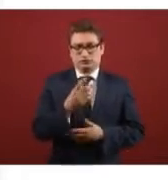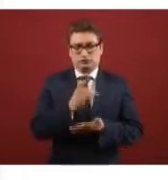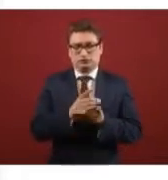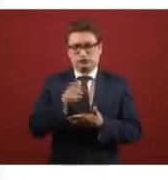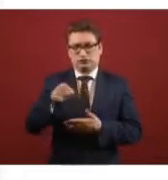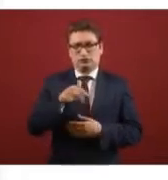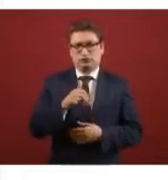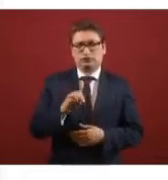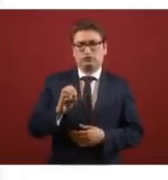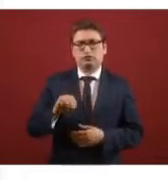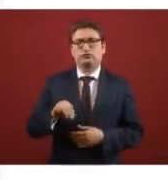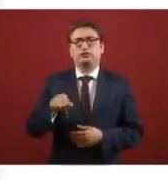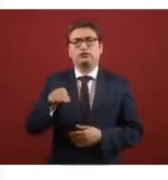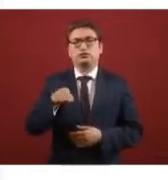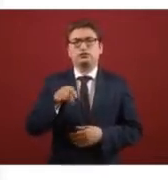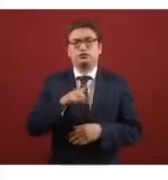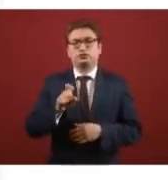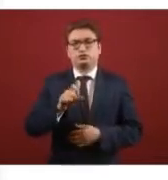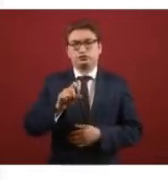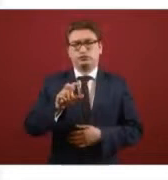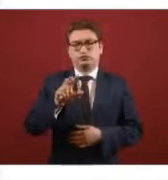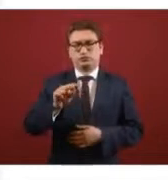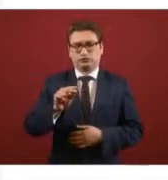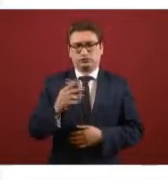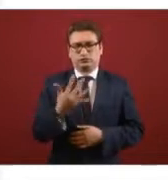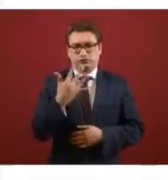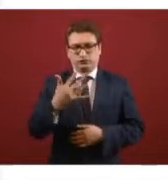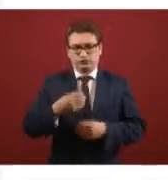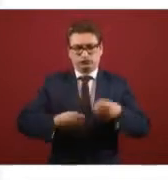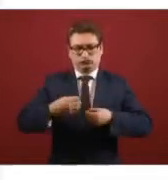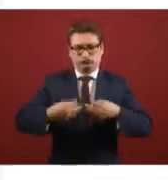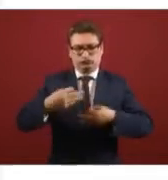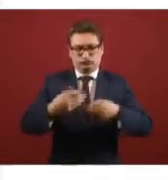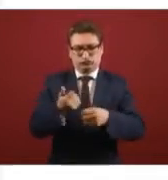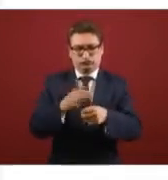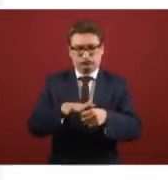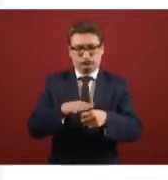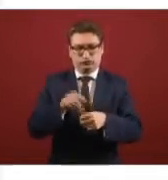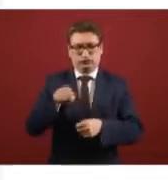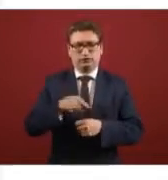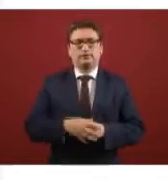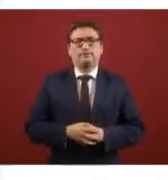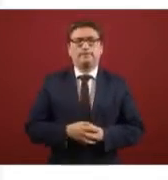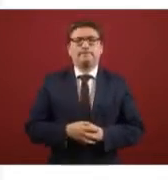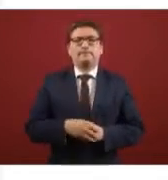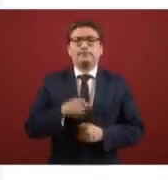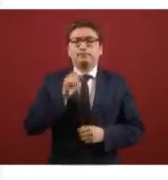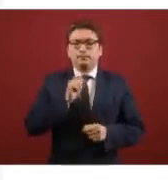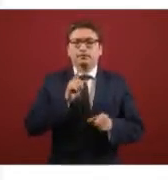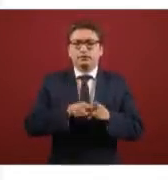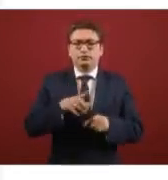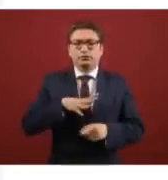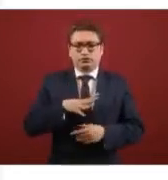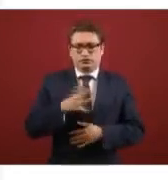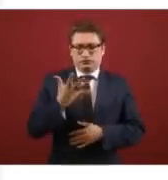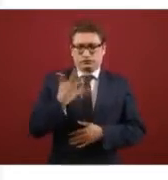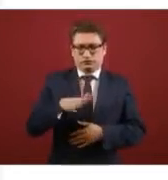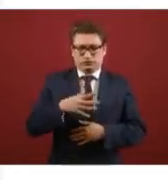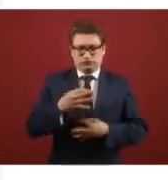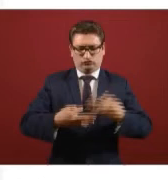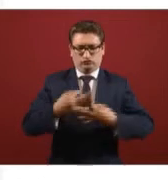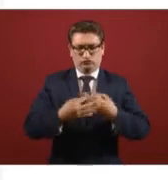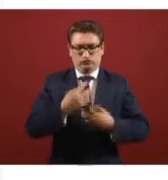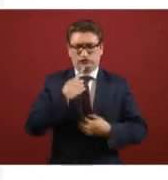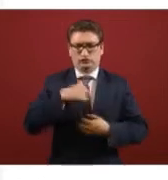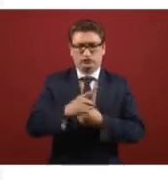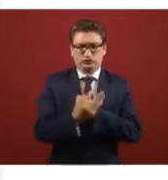states. en contra de la NOM 185 de juicios Wow. contenciosos So see, you can administrativos. see there how Y many cases they tenemos have 10 open, and they've amparos already taken en them to